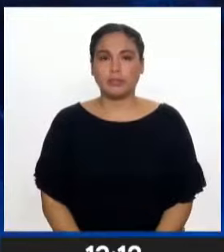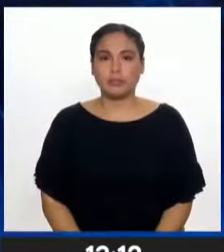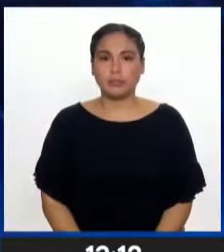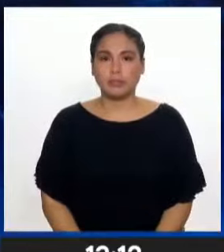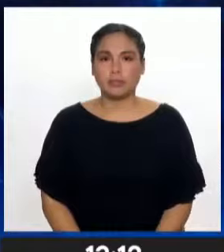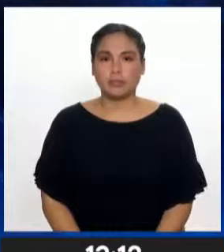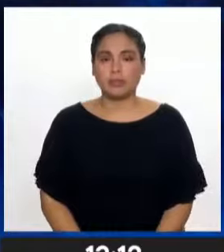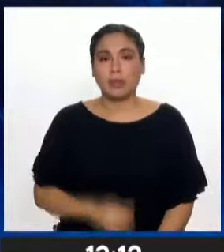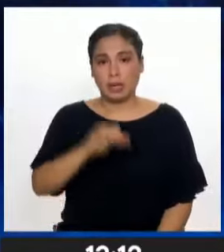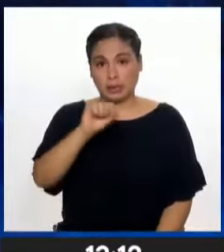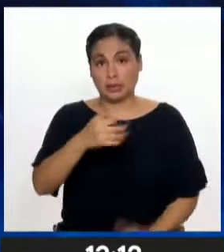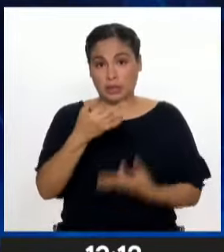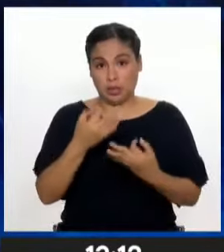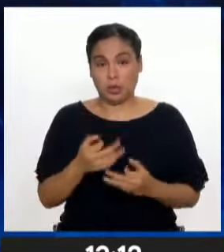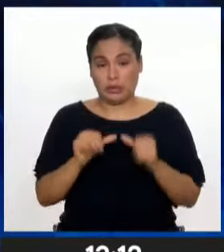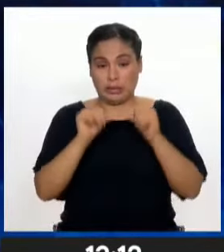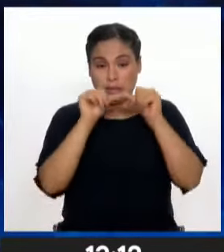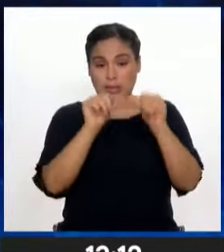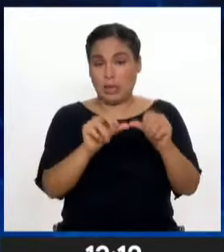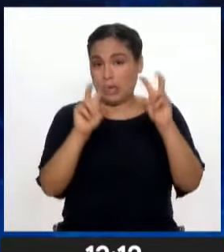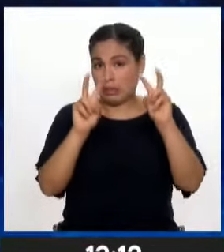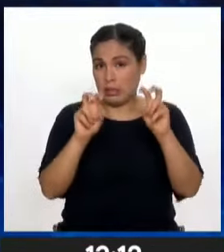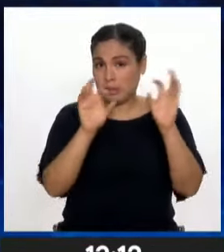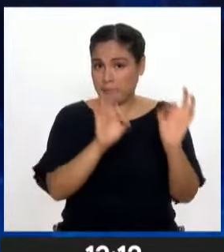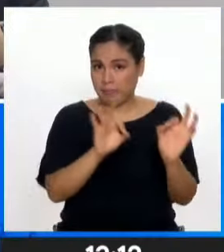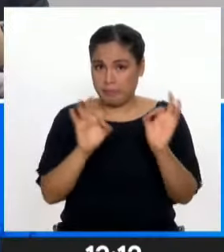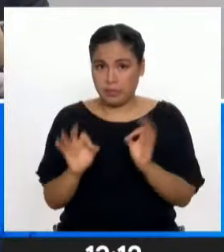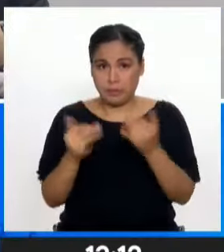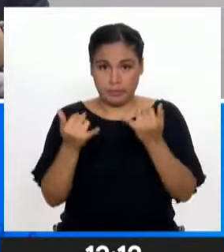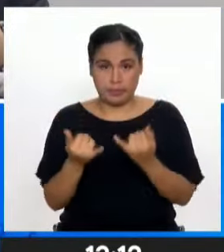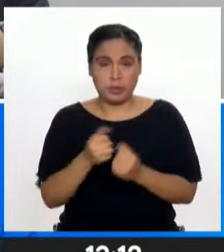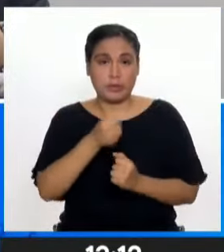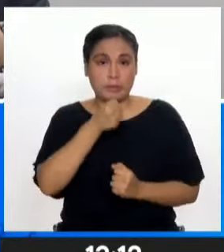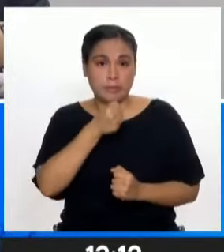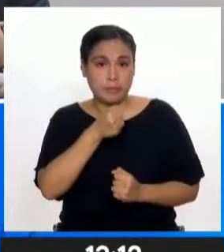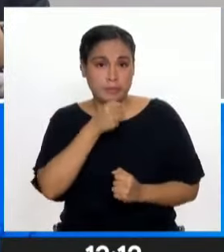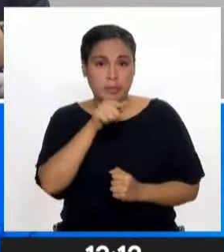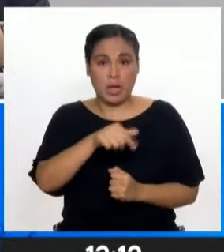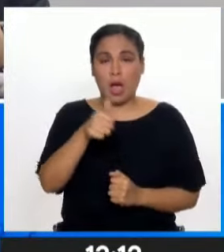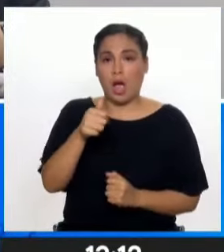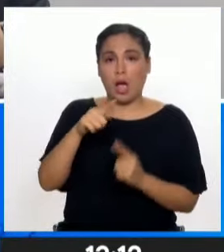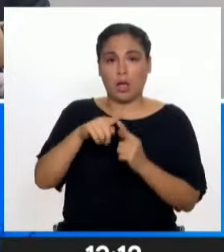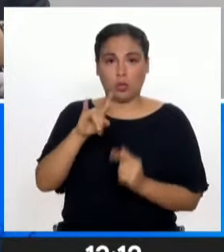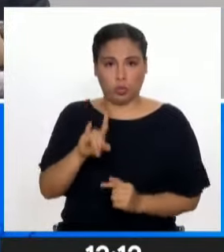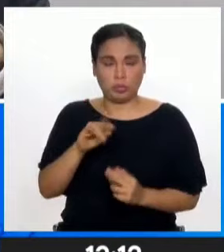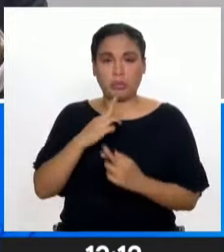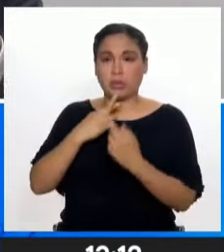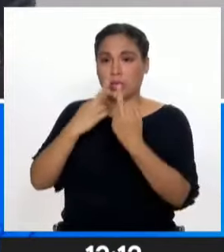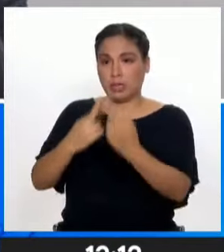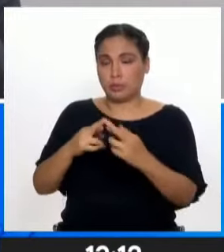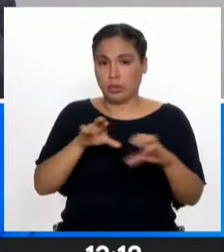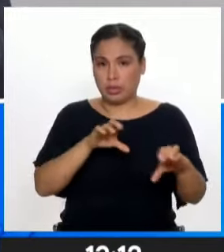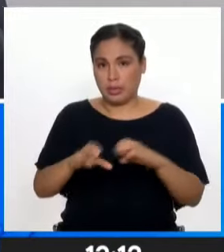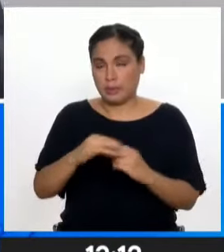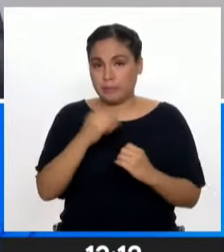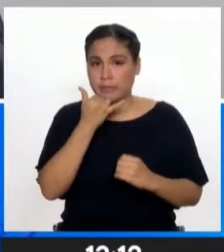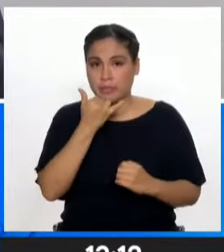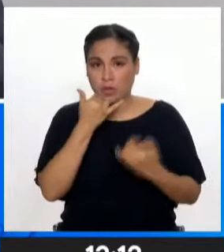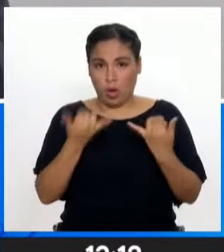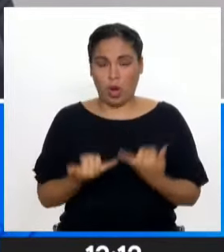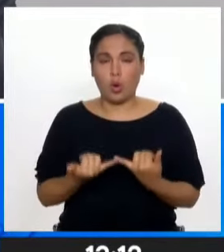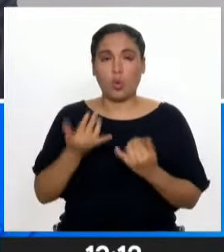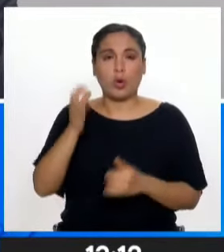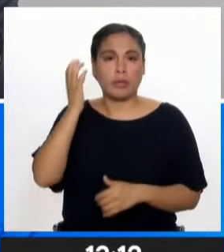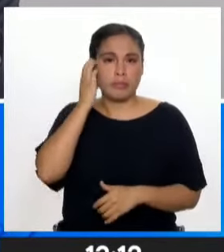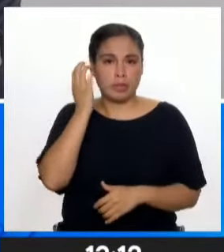Y justamente vamos a seguir con este tema porque hay conferencia de prensa de la ATU. Justamente para responder a este hecho, nos vamos entonces a Miraflores con